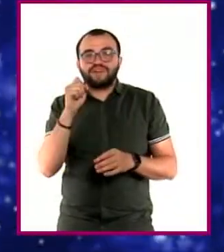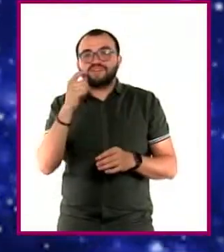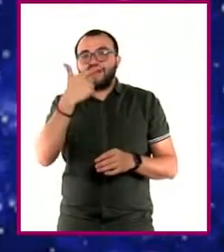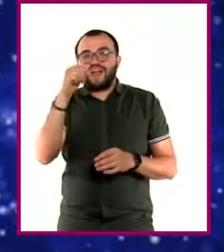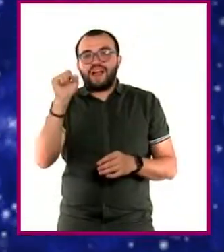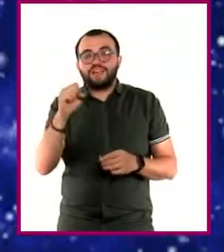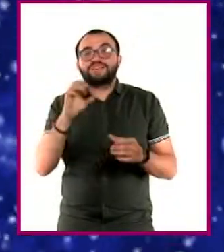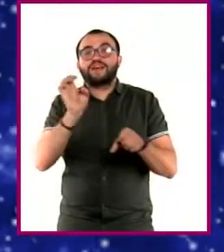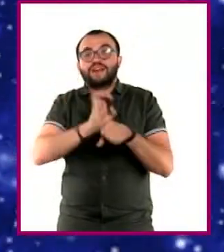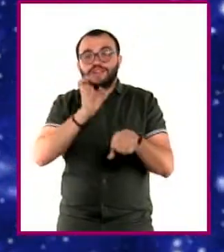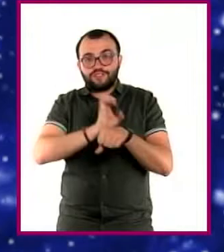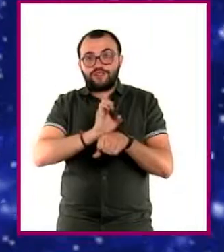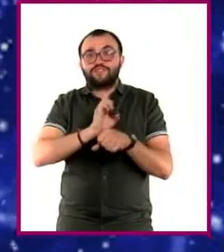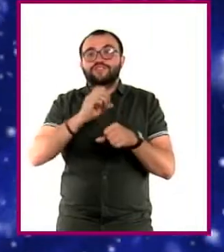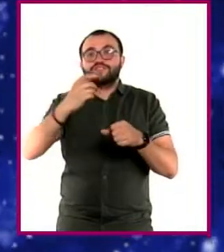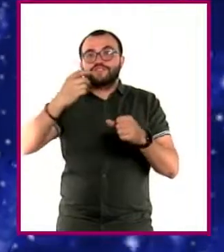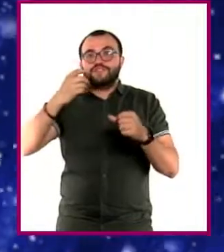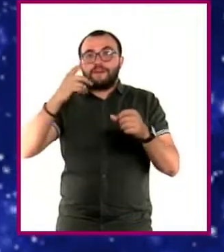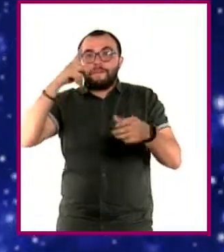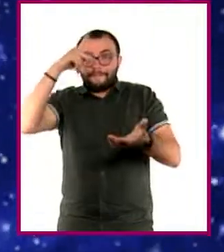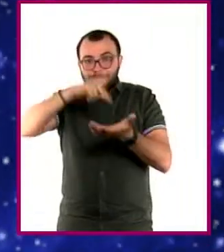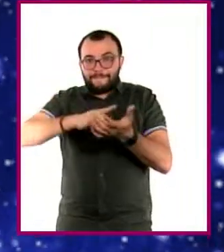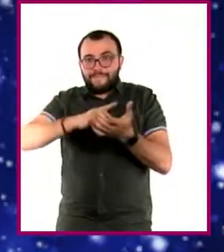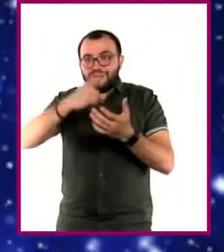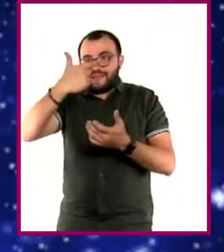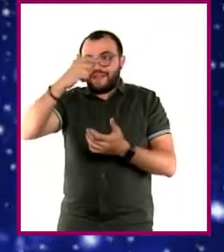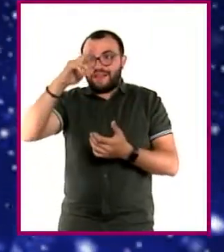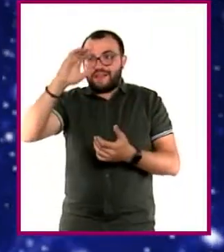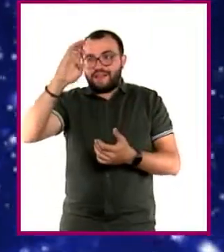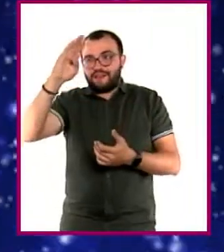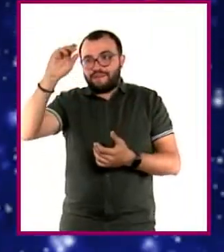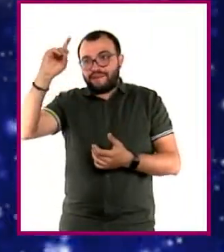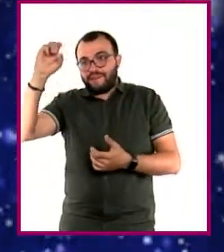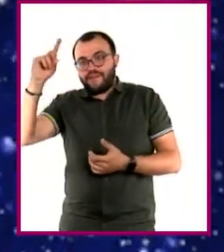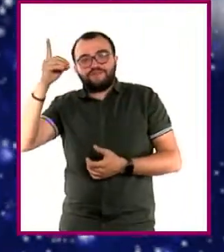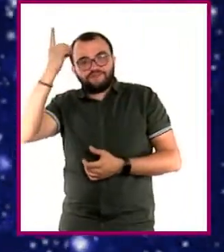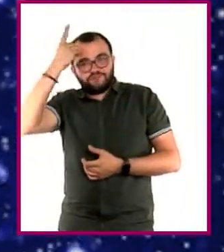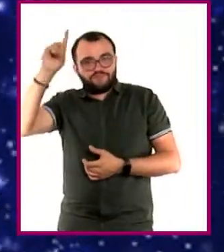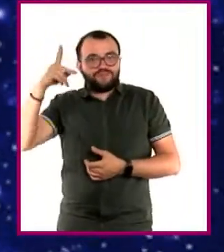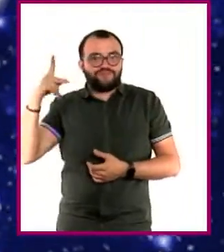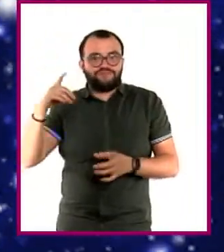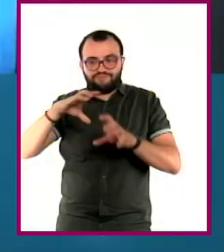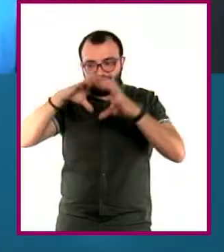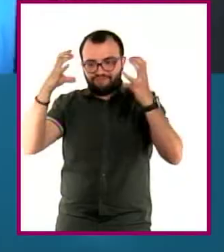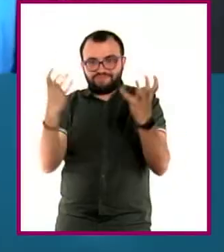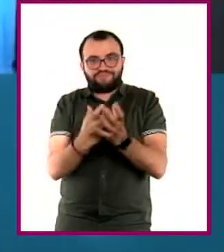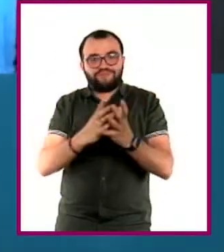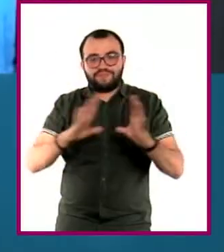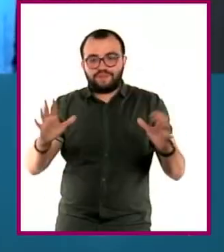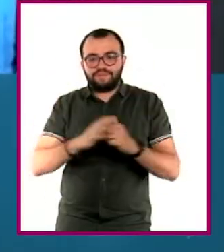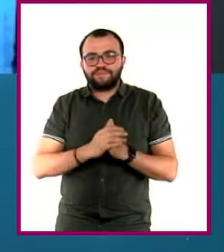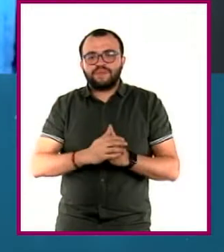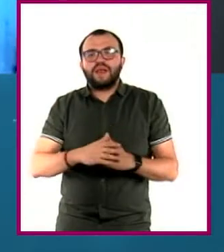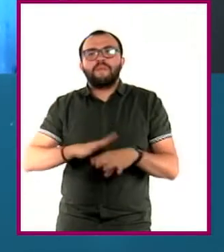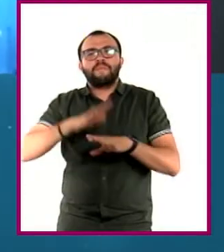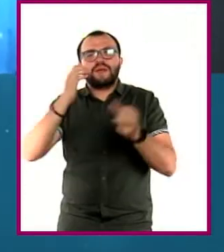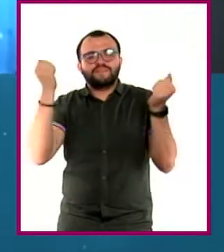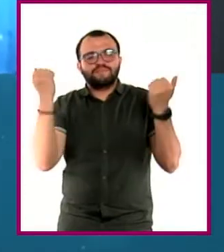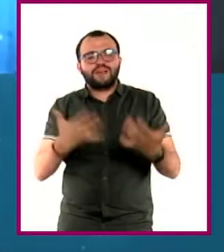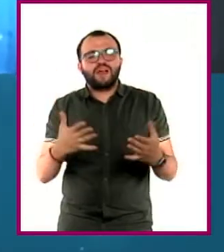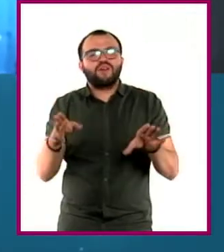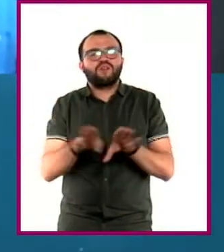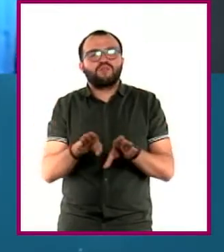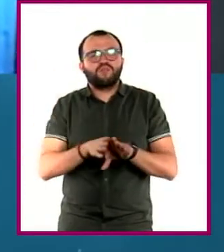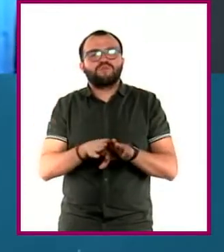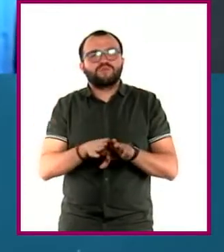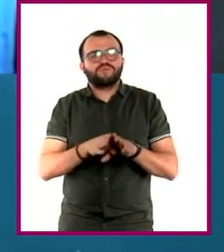gravedad es dueña de todo el sistema. ¿Cómo se forman los elementos más pesados? La respuesta está relacionada con